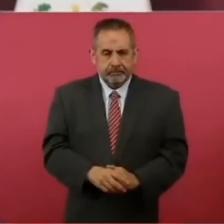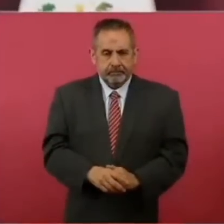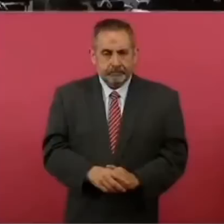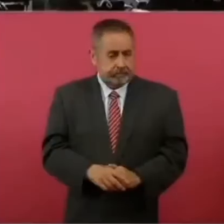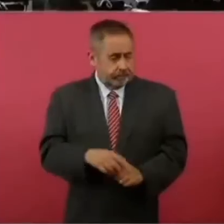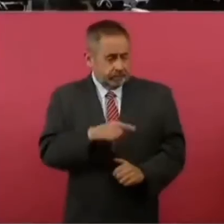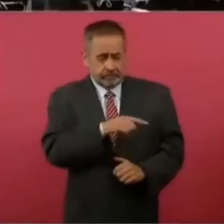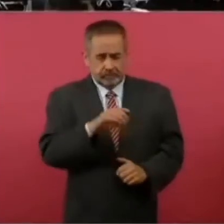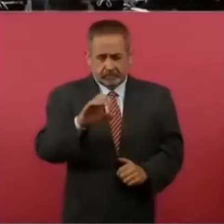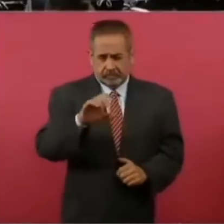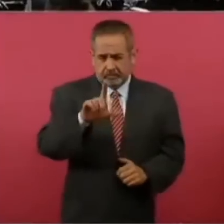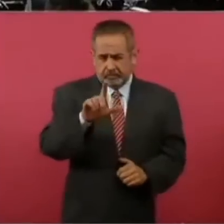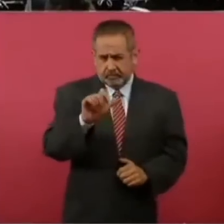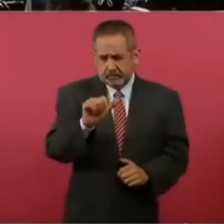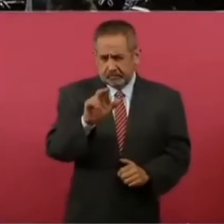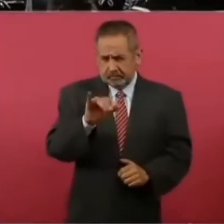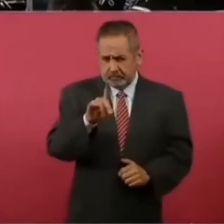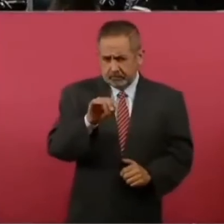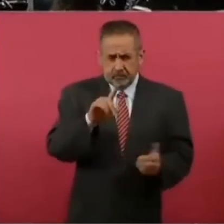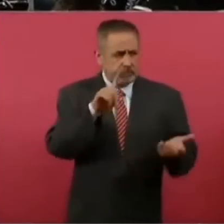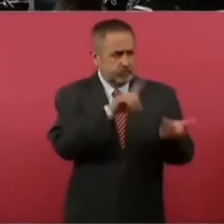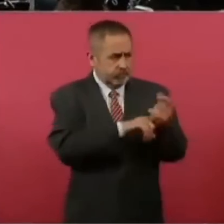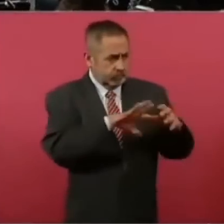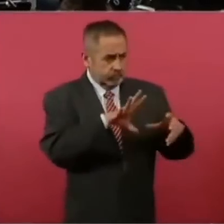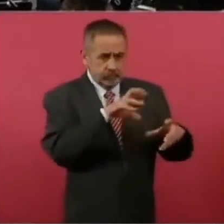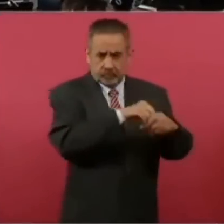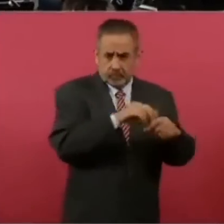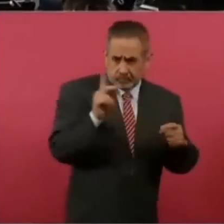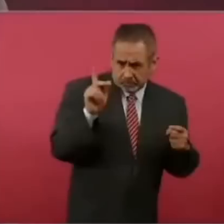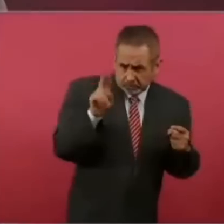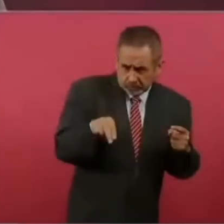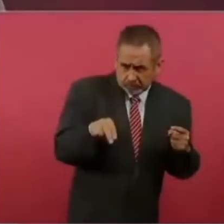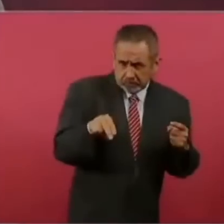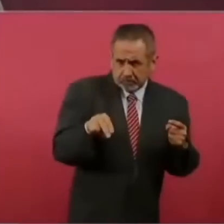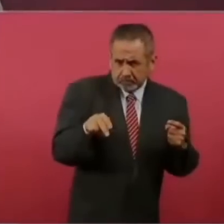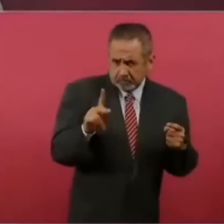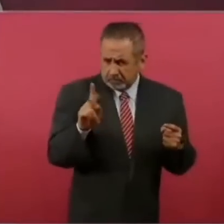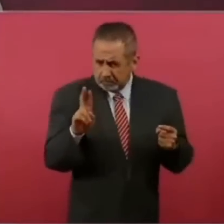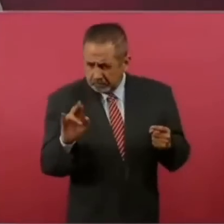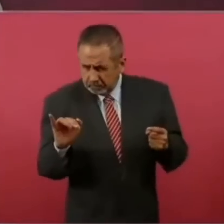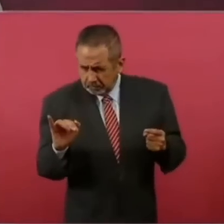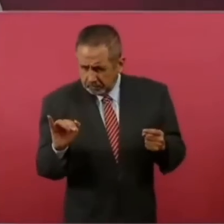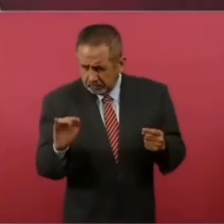Claudio pertenece al PAN, pertenece al PRI.